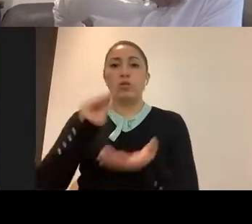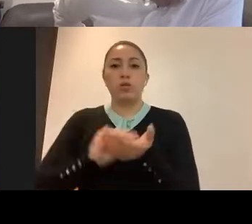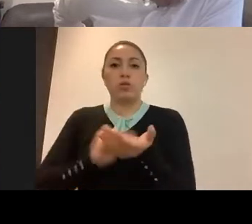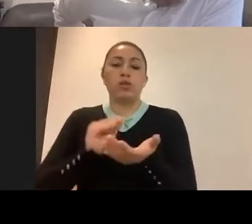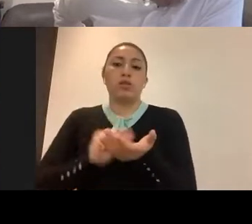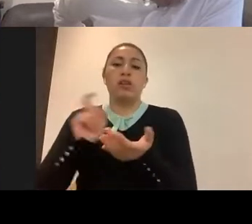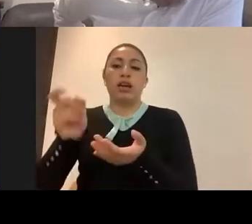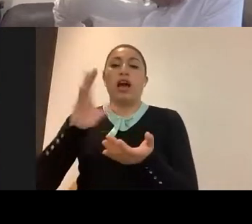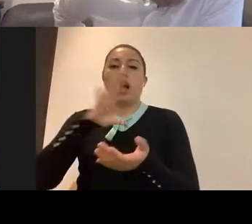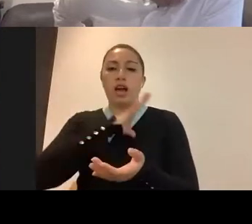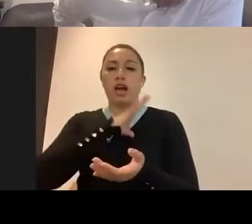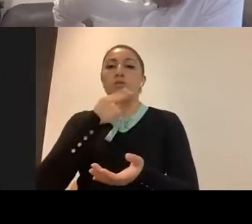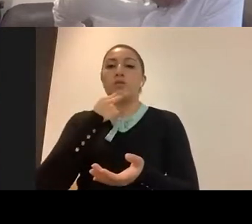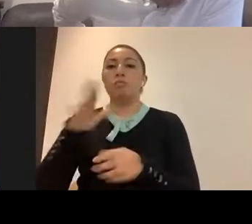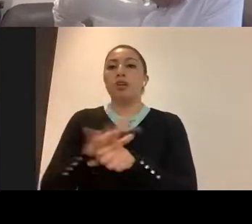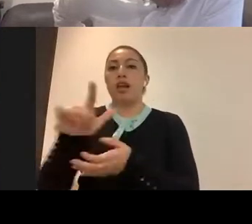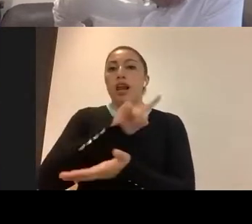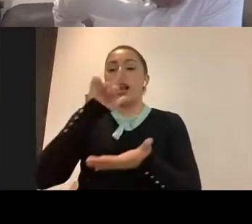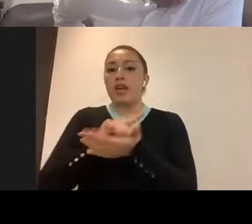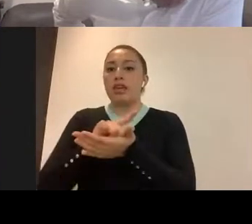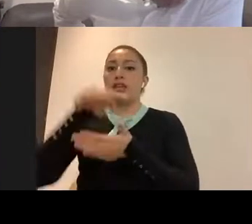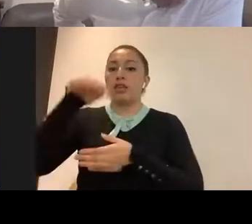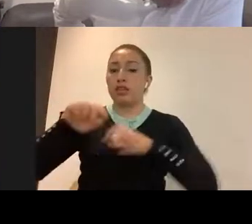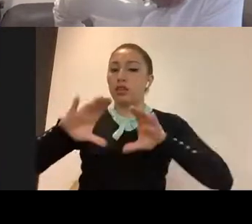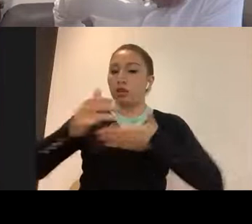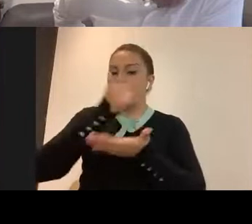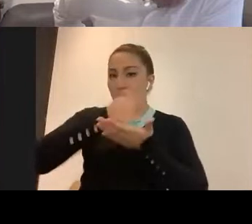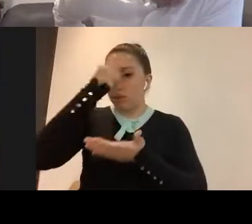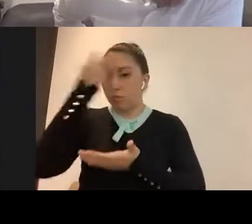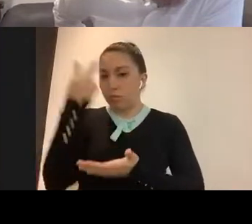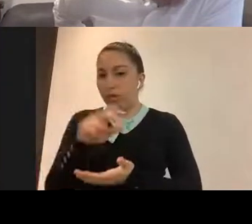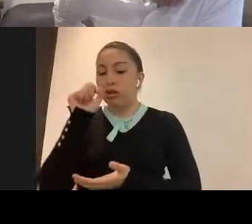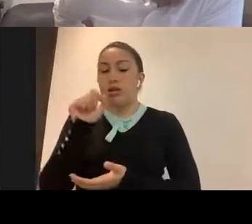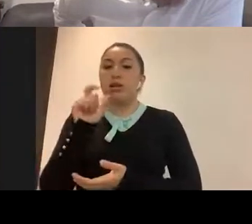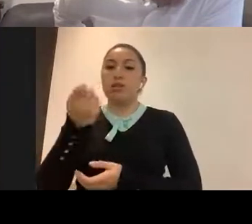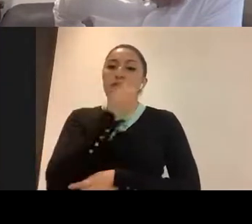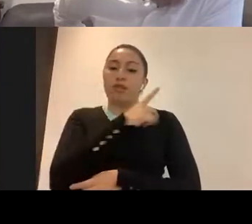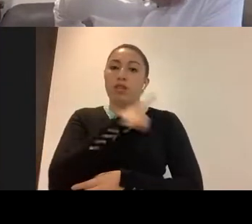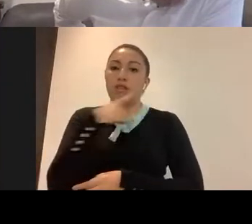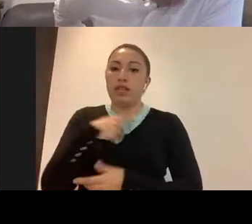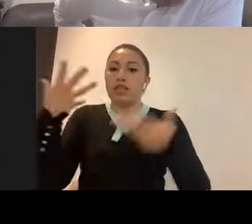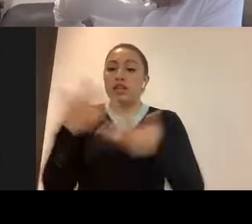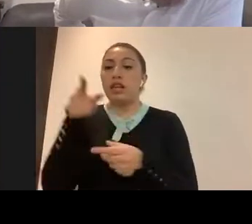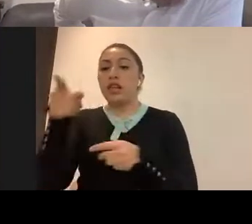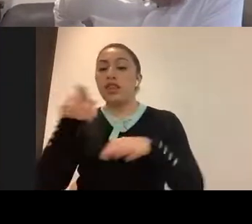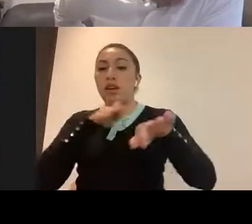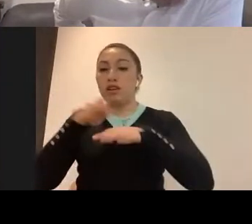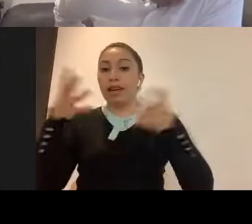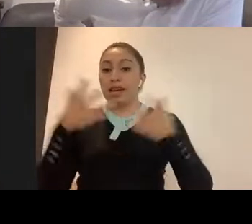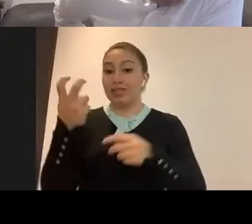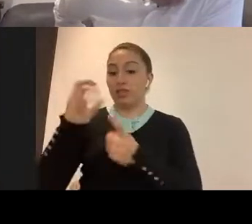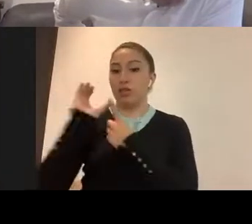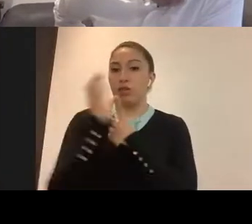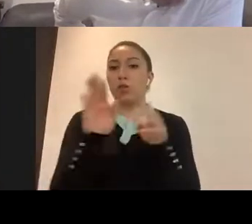disposición de la ley orgánica del Congreso capitalino, y las tareas que realiza son tareas